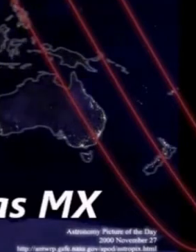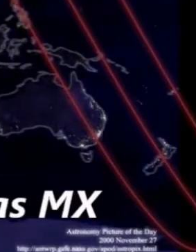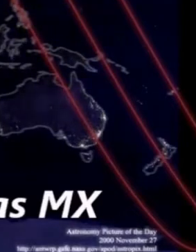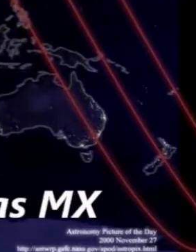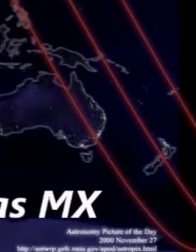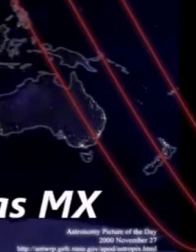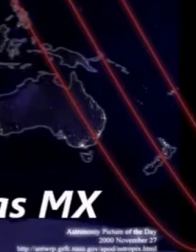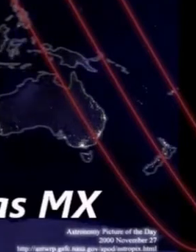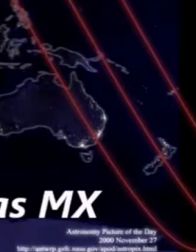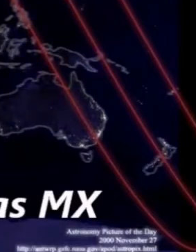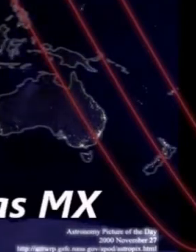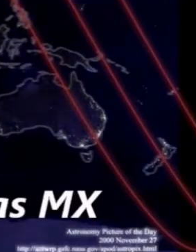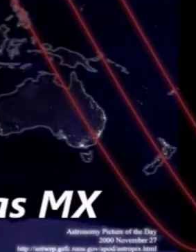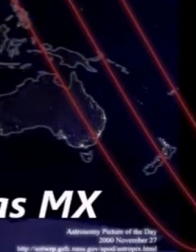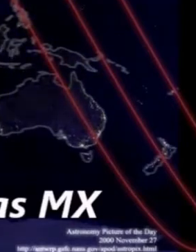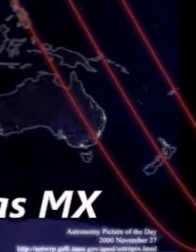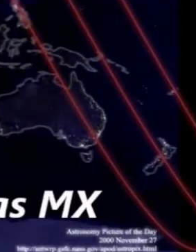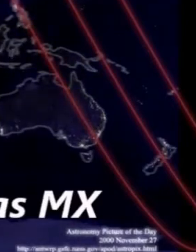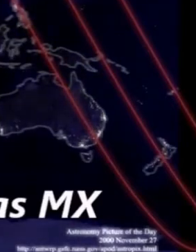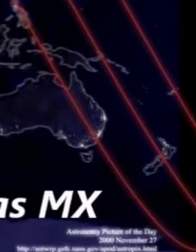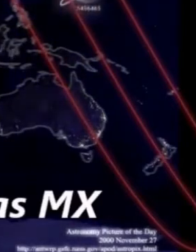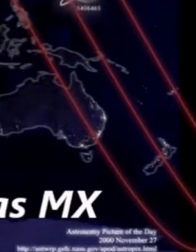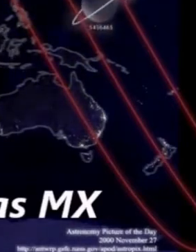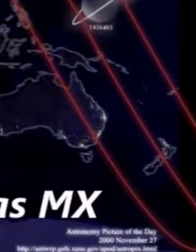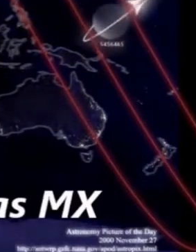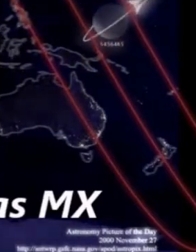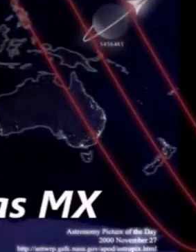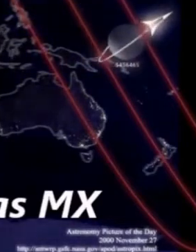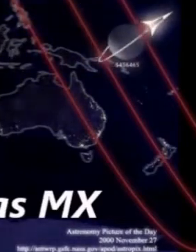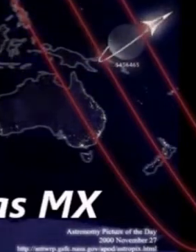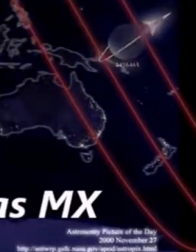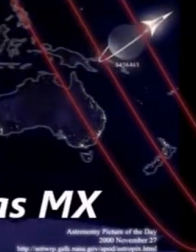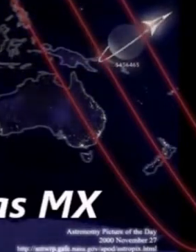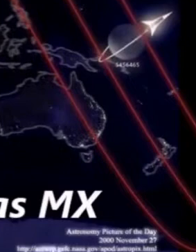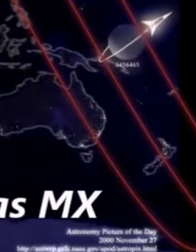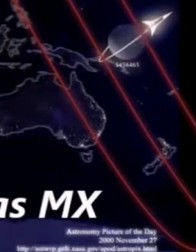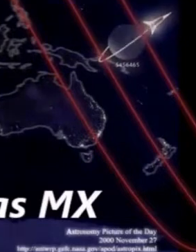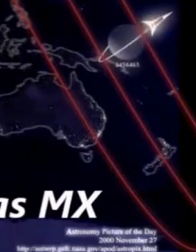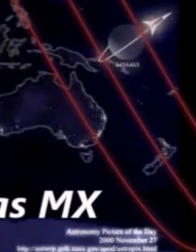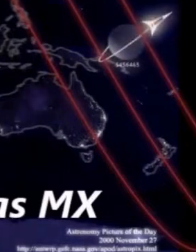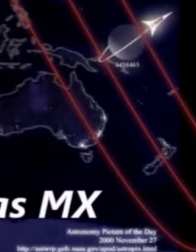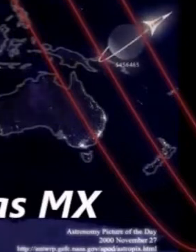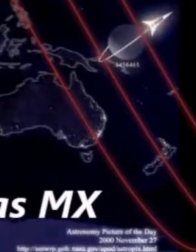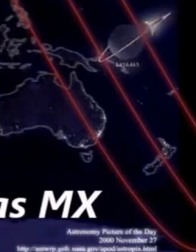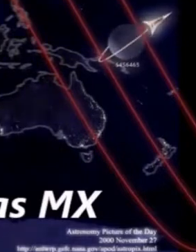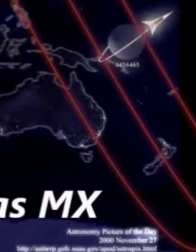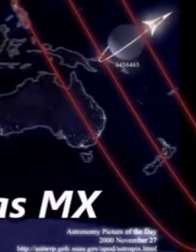Hidalgo Noticias MX, la información en constante movimiento.